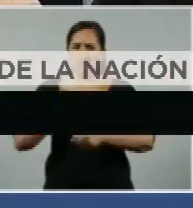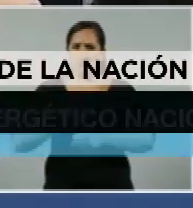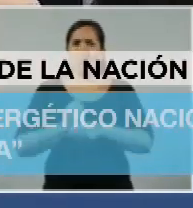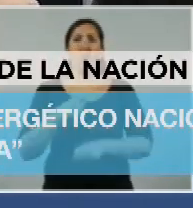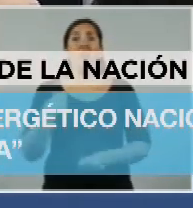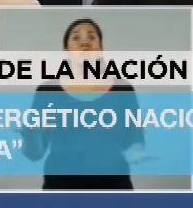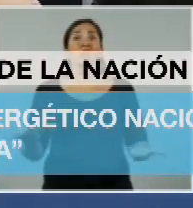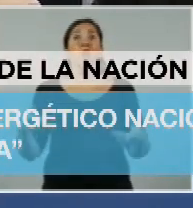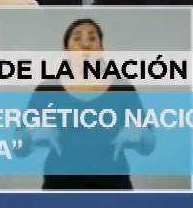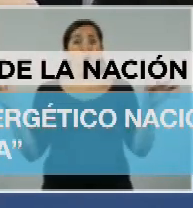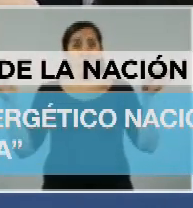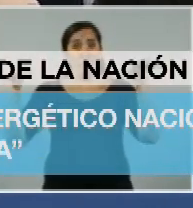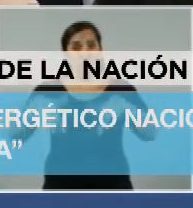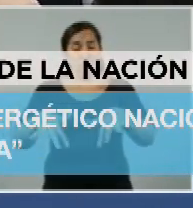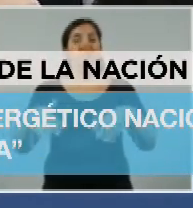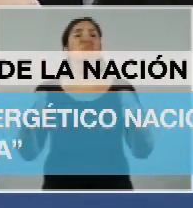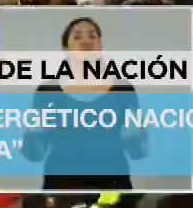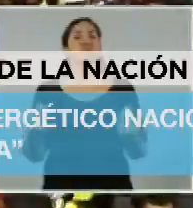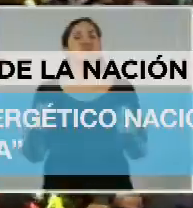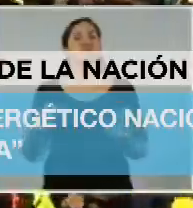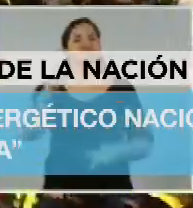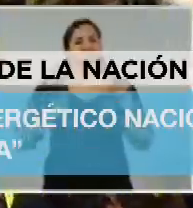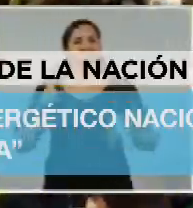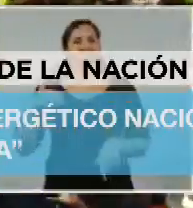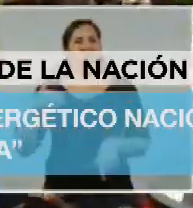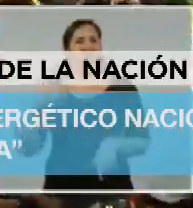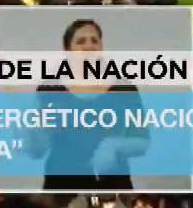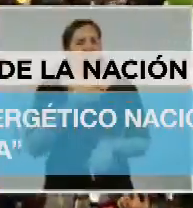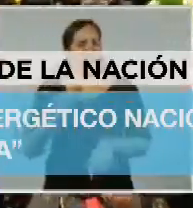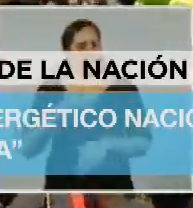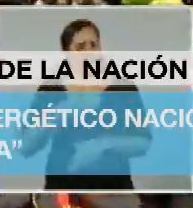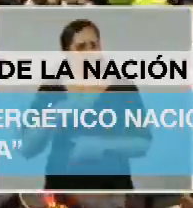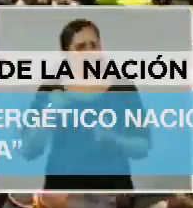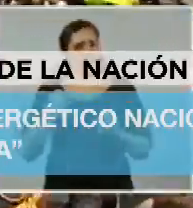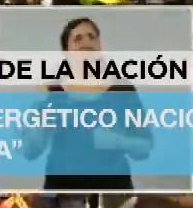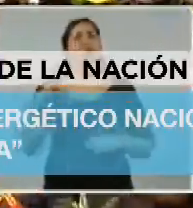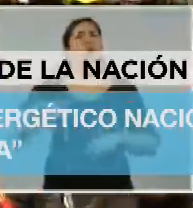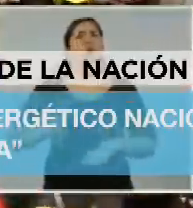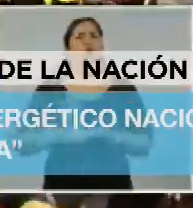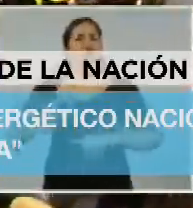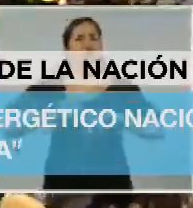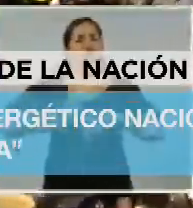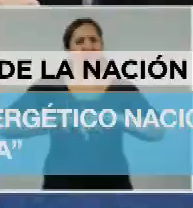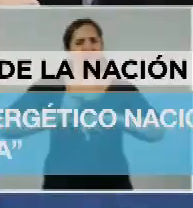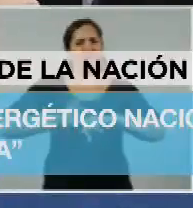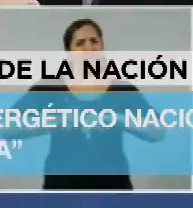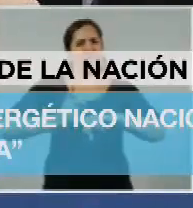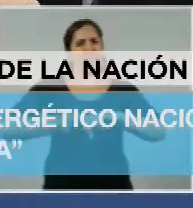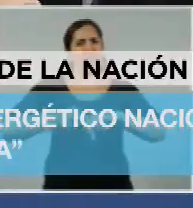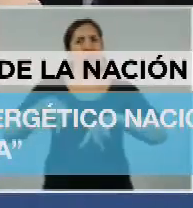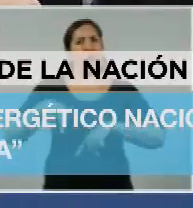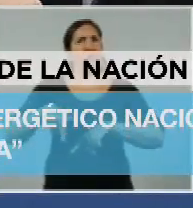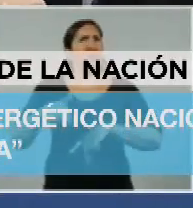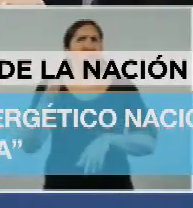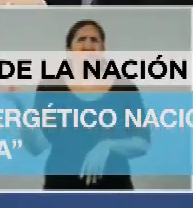estamos junto a todos los compatriotas festejando este verdadero hito